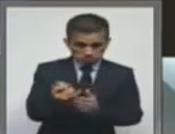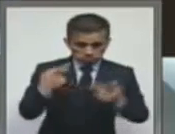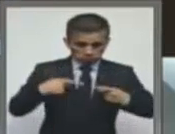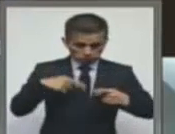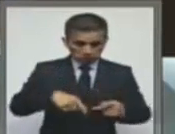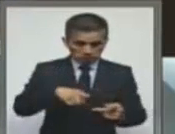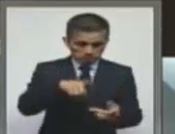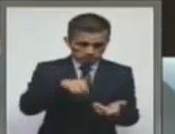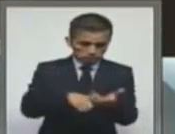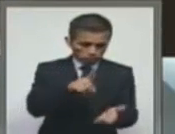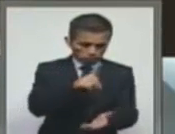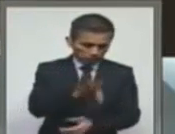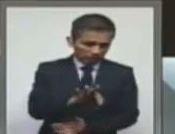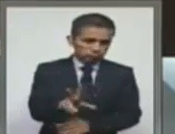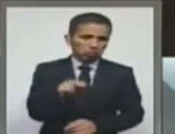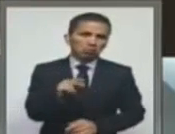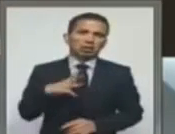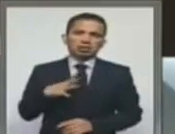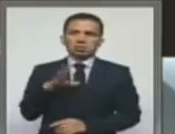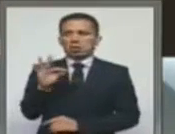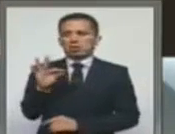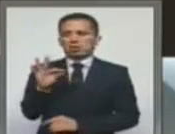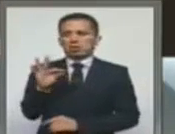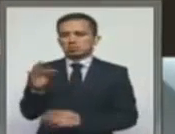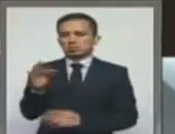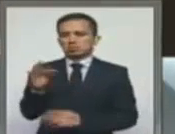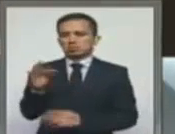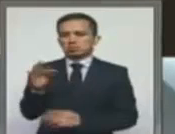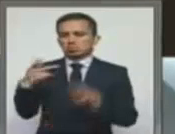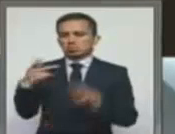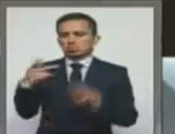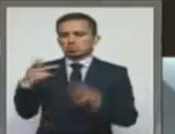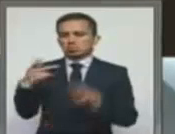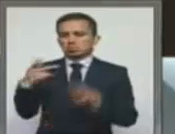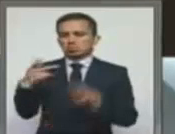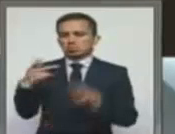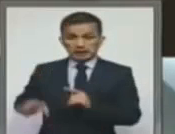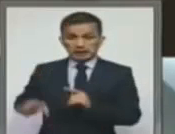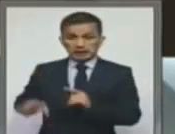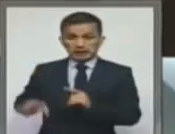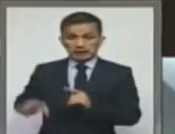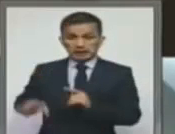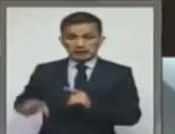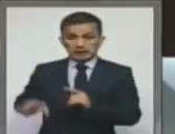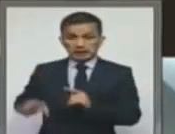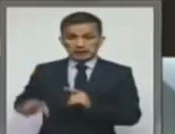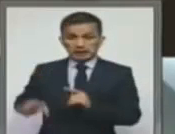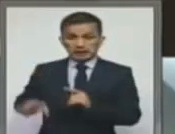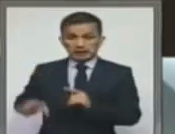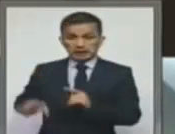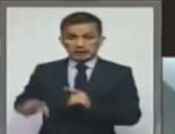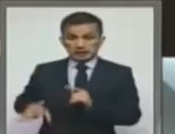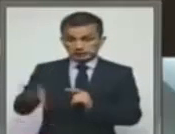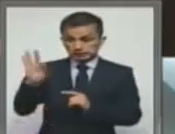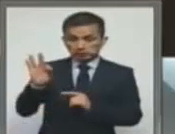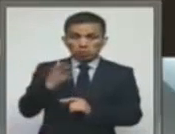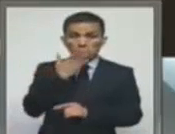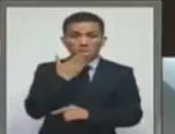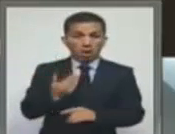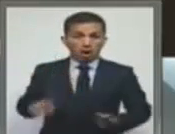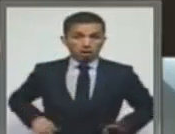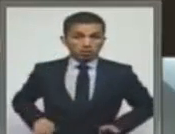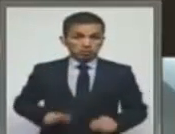40 personas que serán decididas, no sabemos cómo, porque además las que sean electas por Peña Nieto no hay ningún requisito para